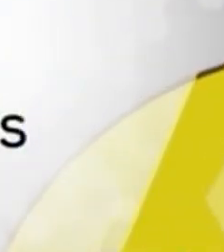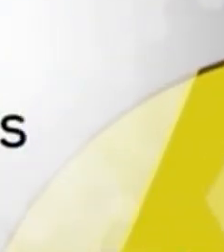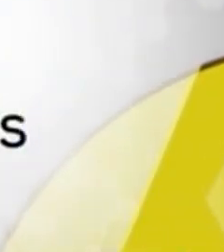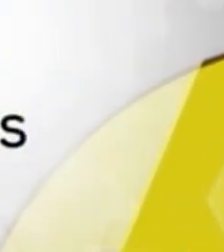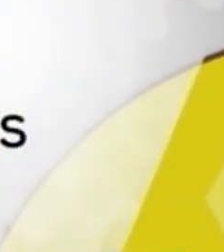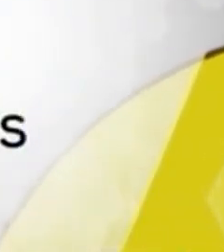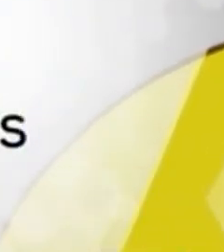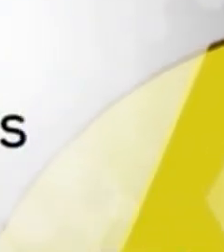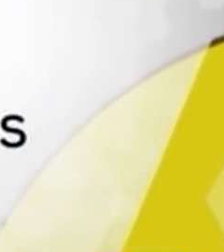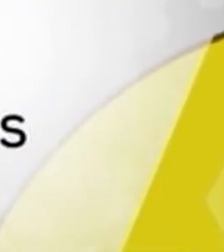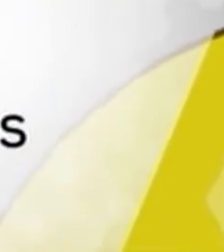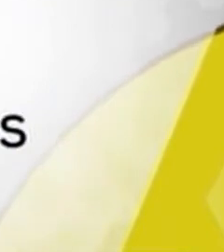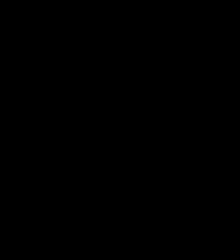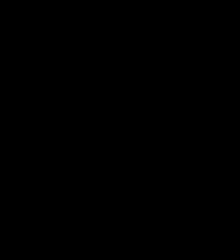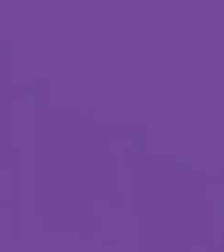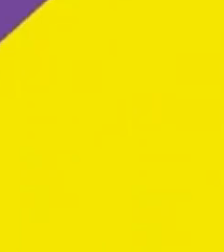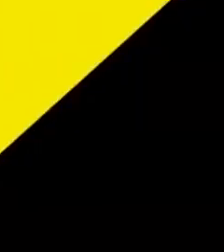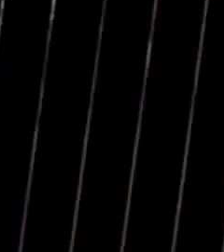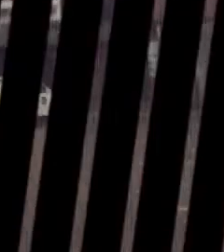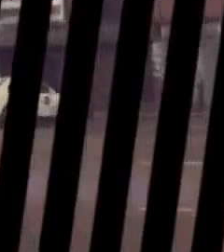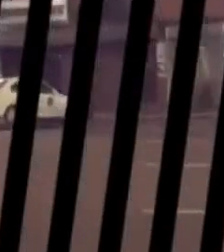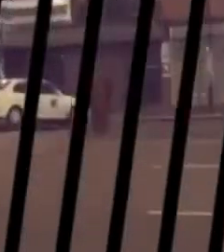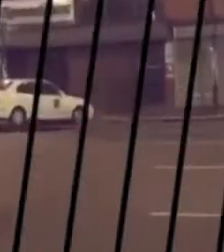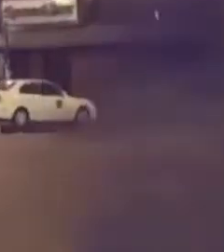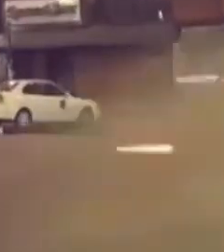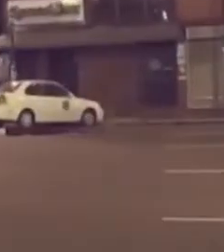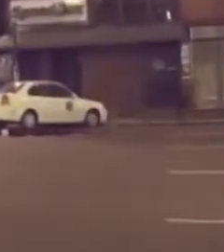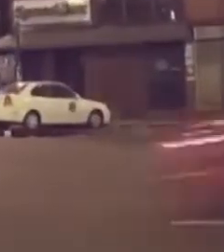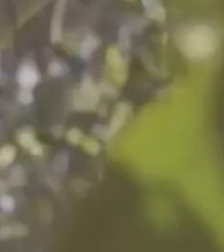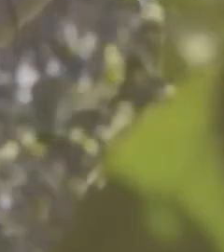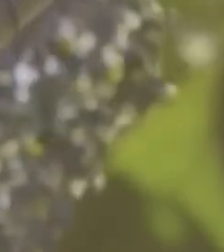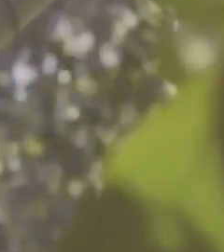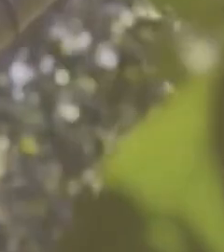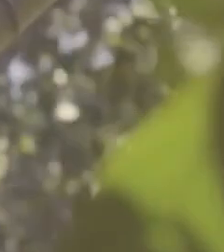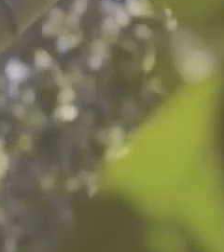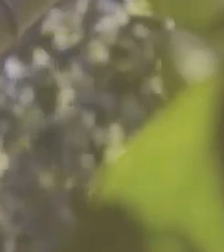Estás viendo 13.